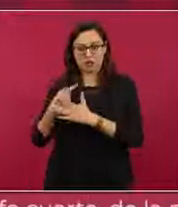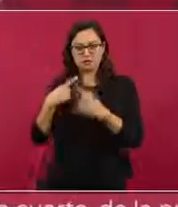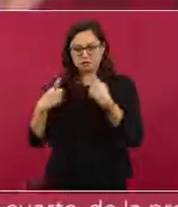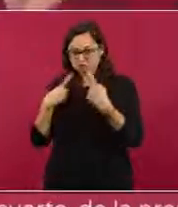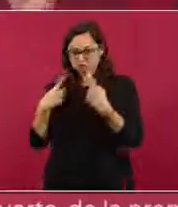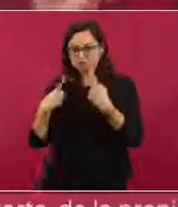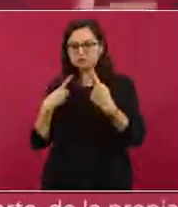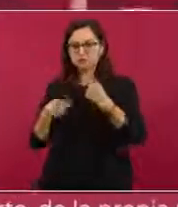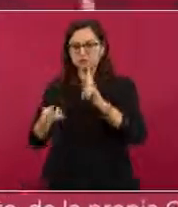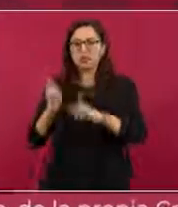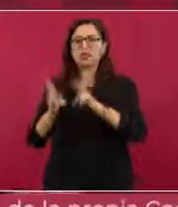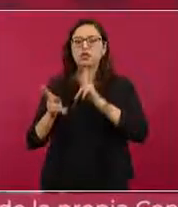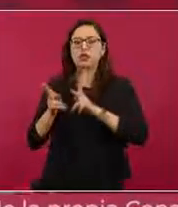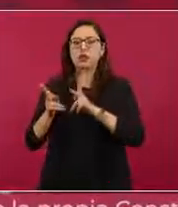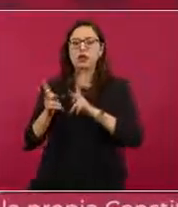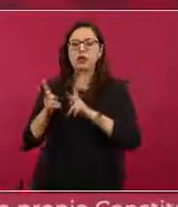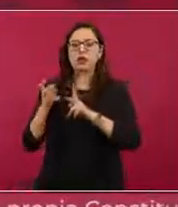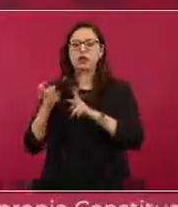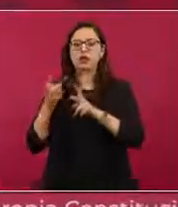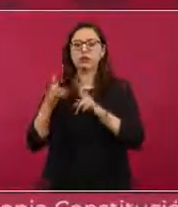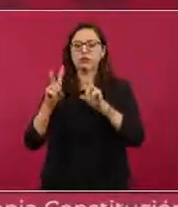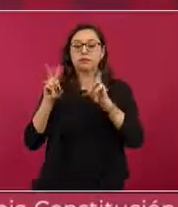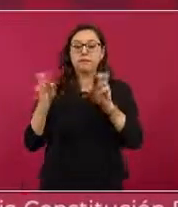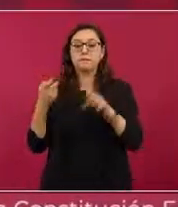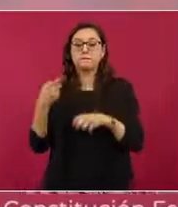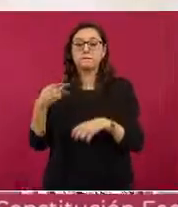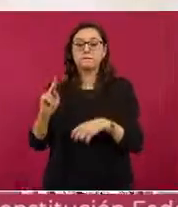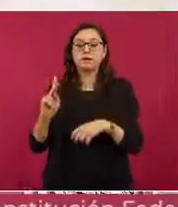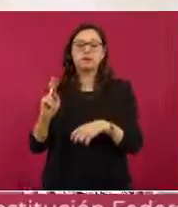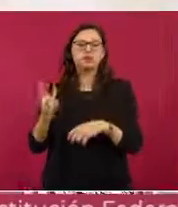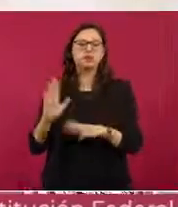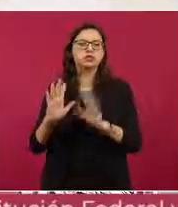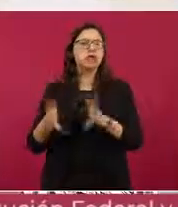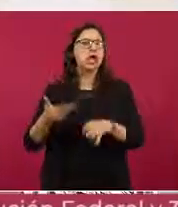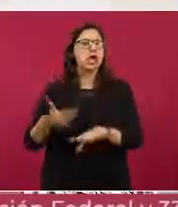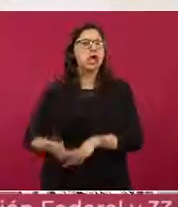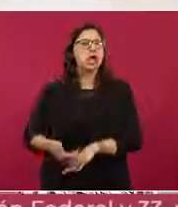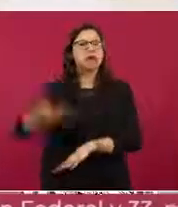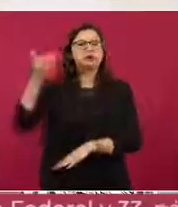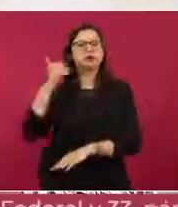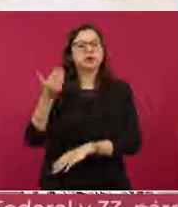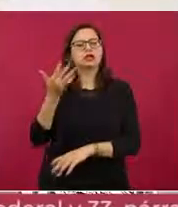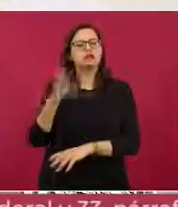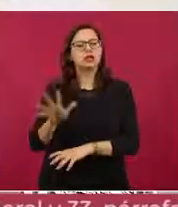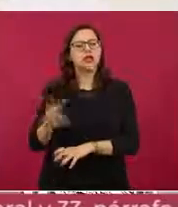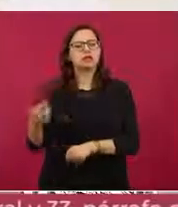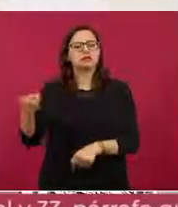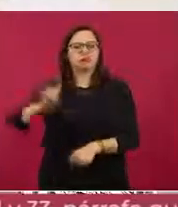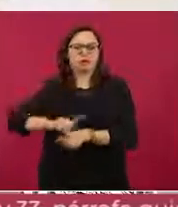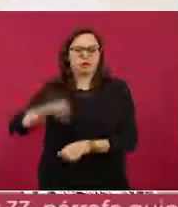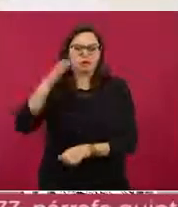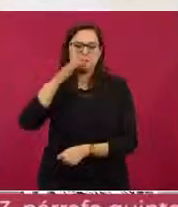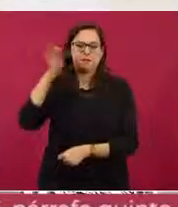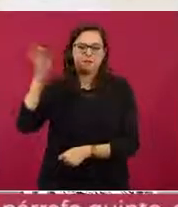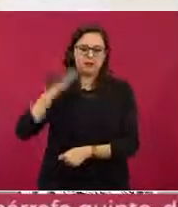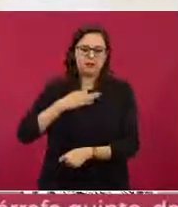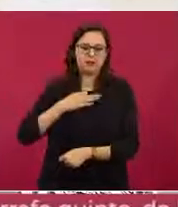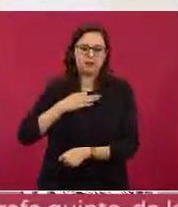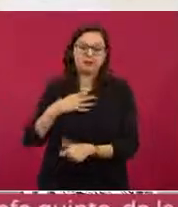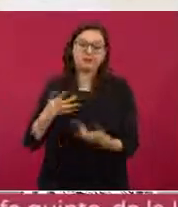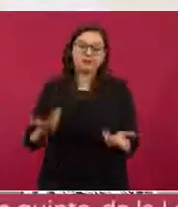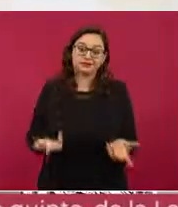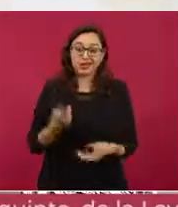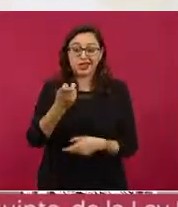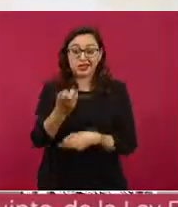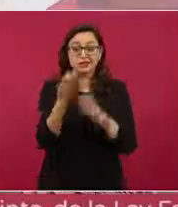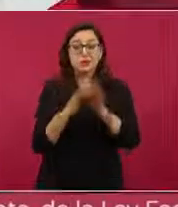aunque esto se informó desde hace como 10 días. Eso es lo bueno de